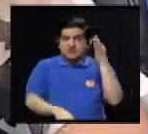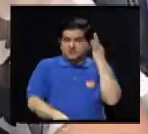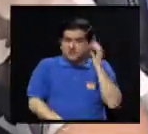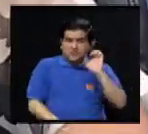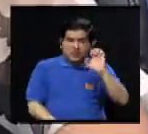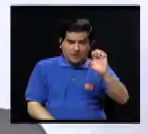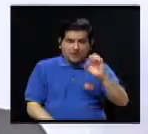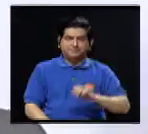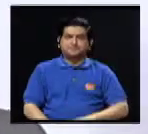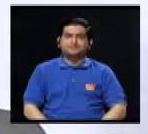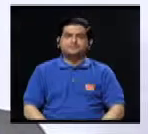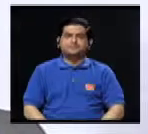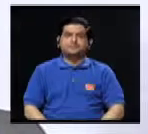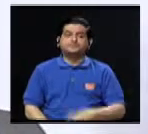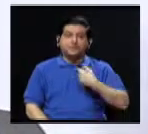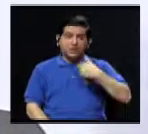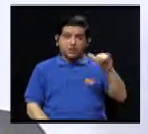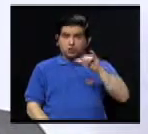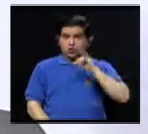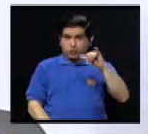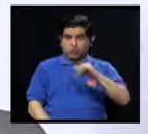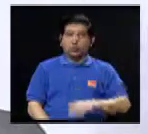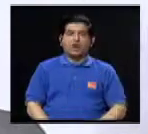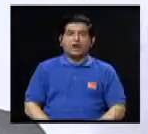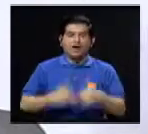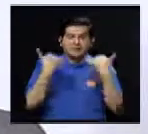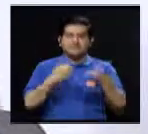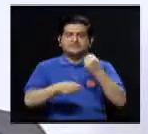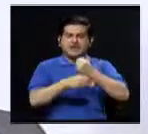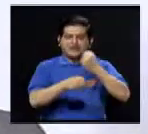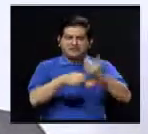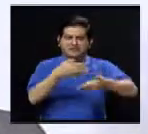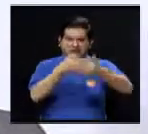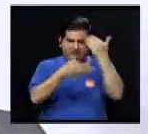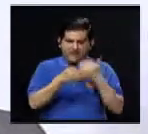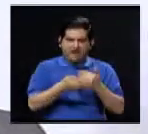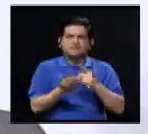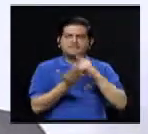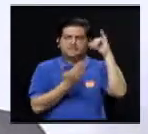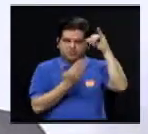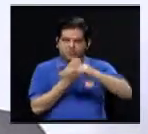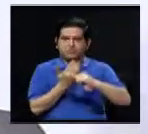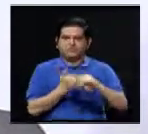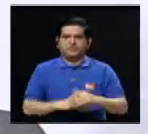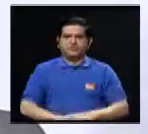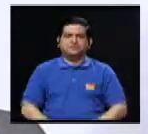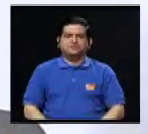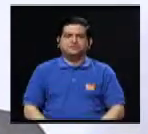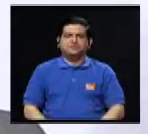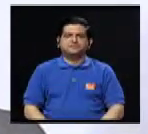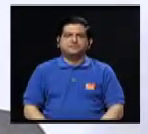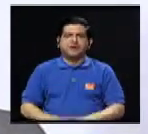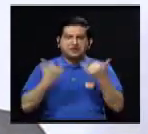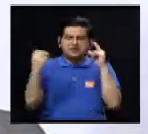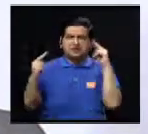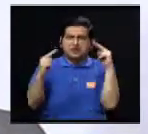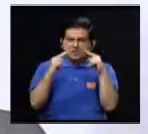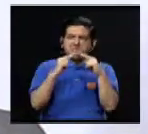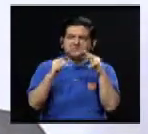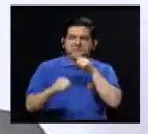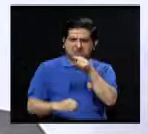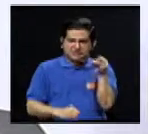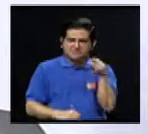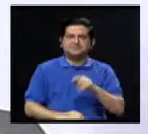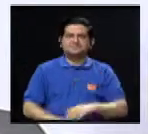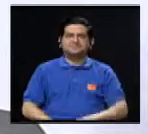poco. Bueno, yo también... ya había trabajado como con ellas en otro proyecto, entonces ya las conocía.